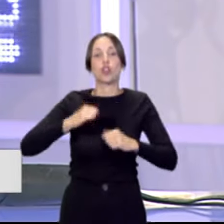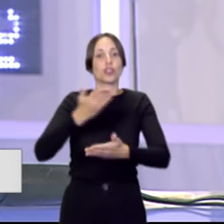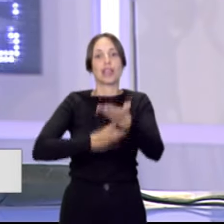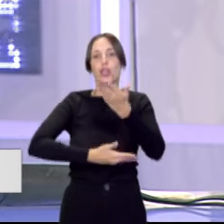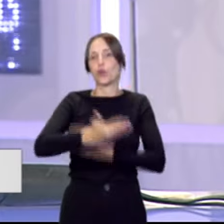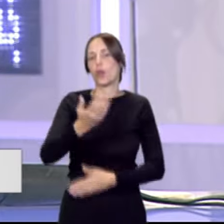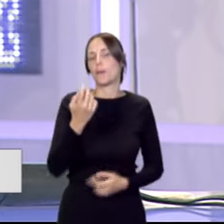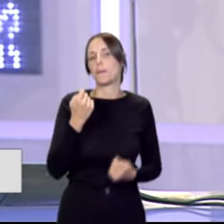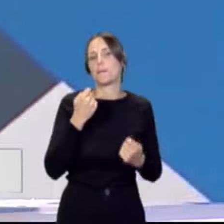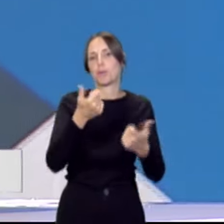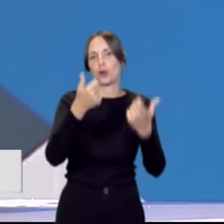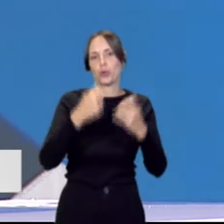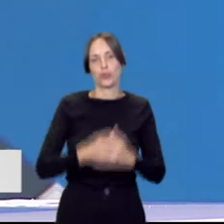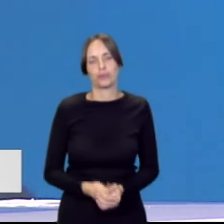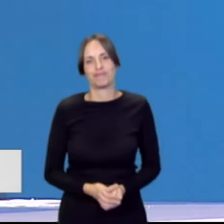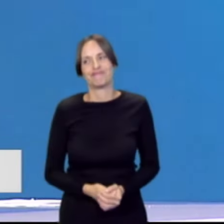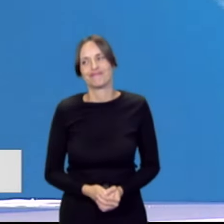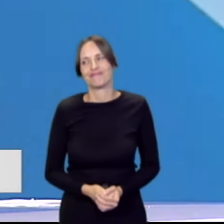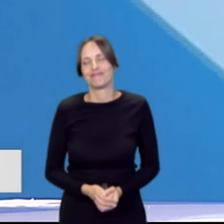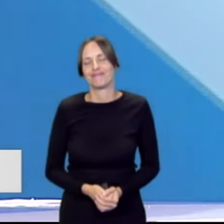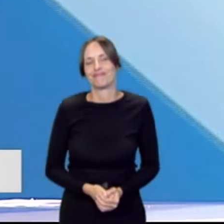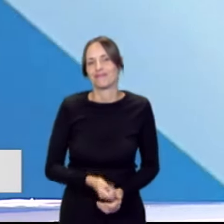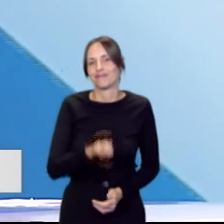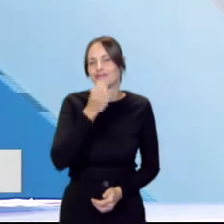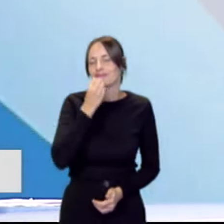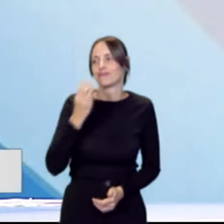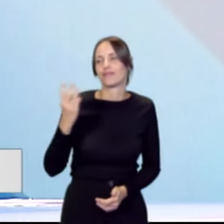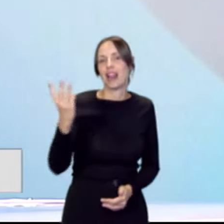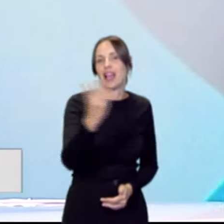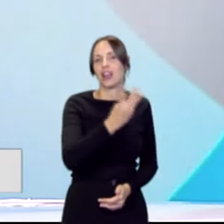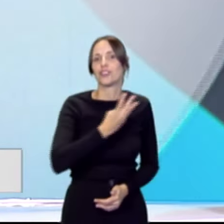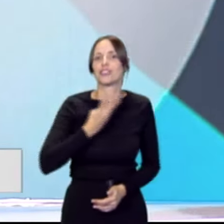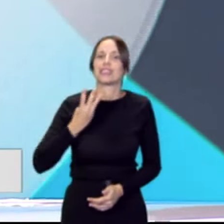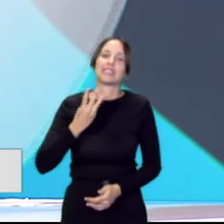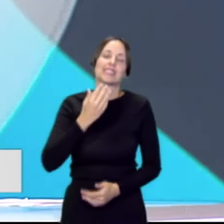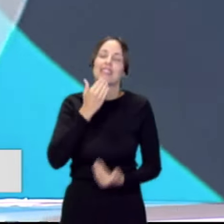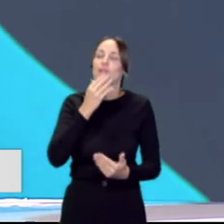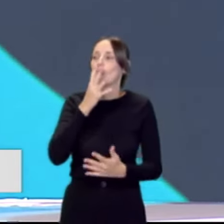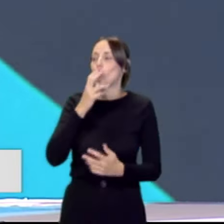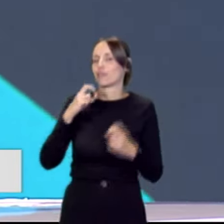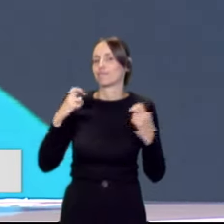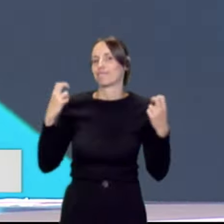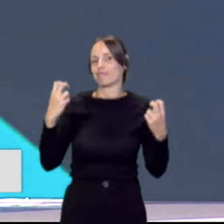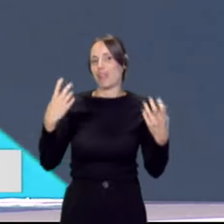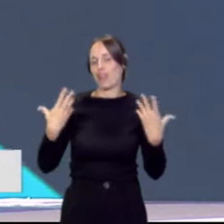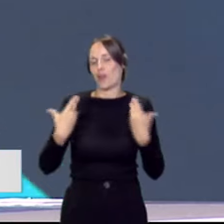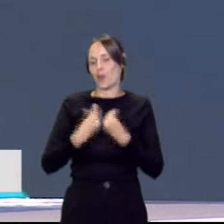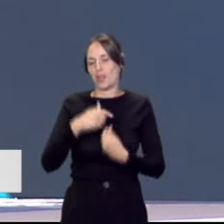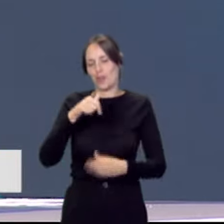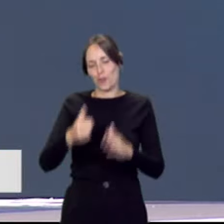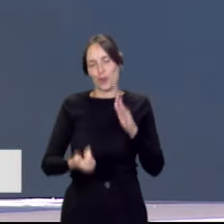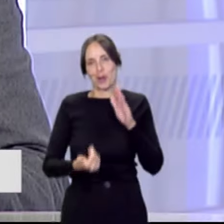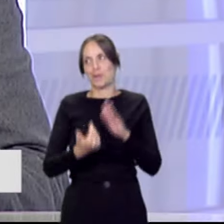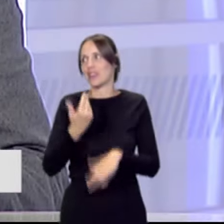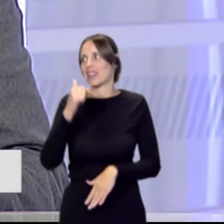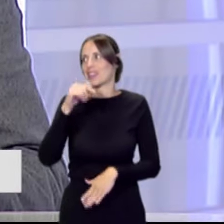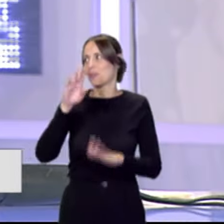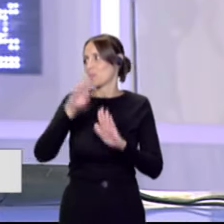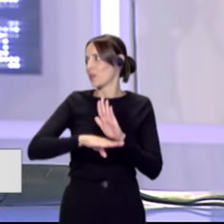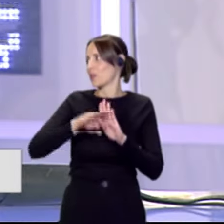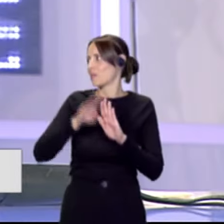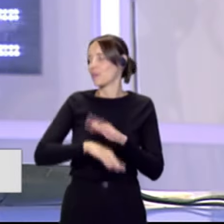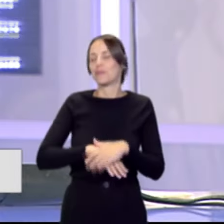Pues Pepe Farruco, Paco Pomares y Pepe Moreno, muchísimas gracias. Gracias por habernos acompañado esta mañana en este Buenos Días, gracias,